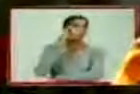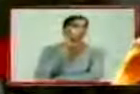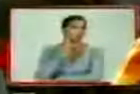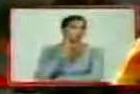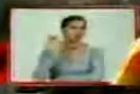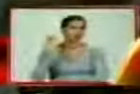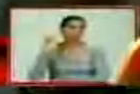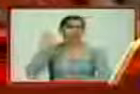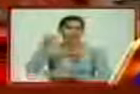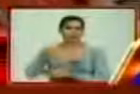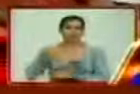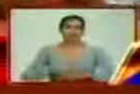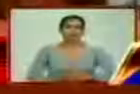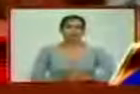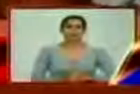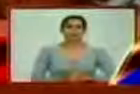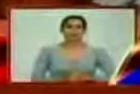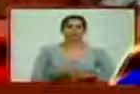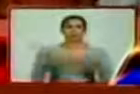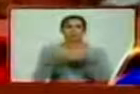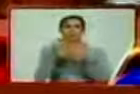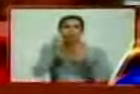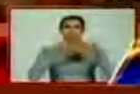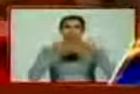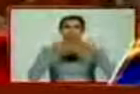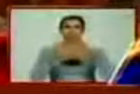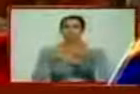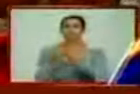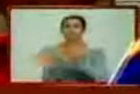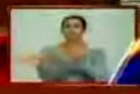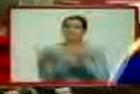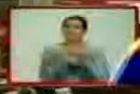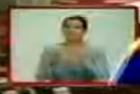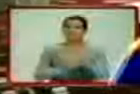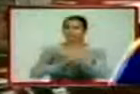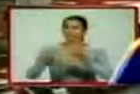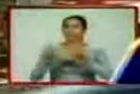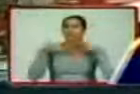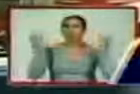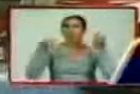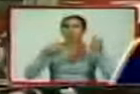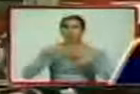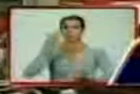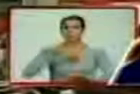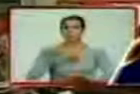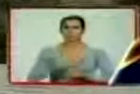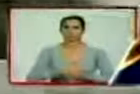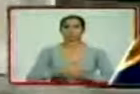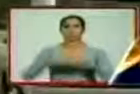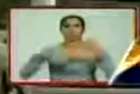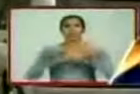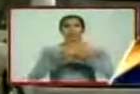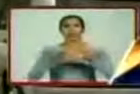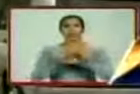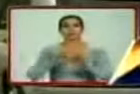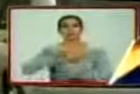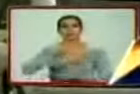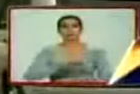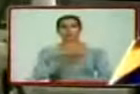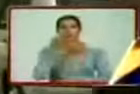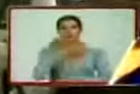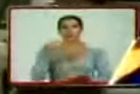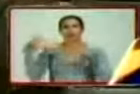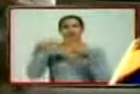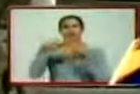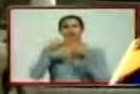para junto al aspirante a la gobernación de la entidad cerrar formalmente su campaña electoral. Será este martes a las 5 de la tarde en el Hotel